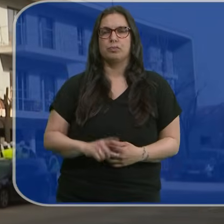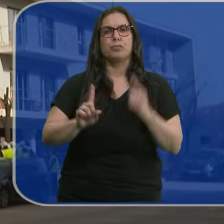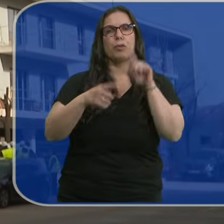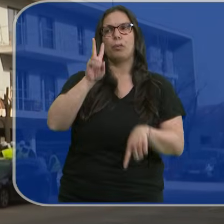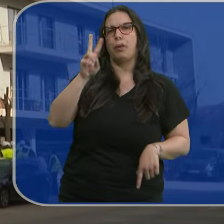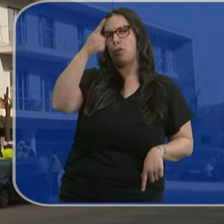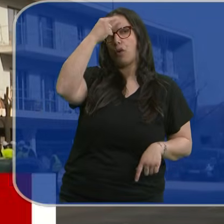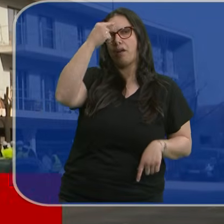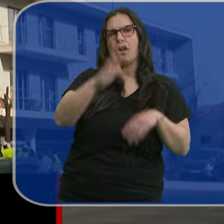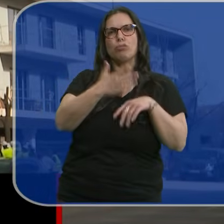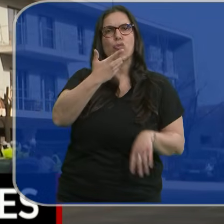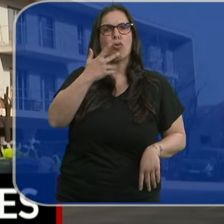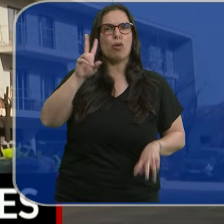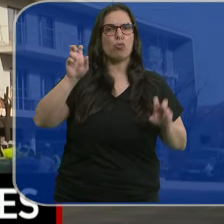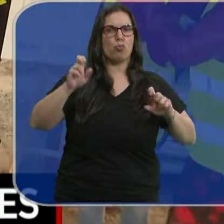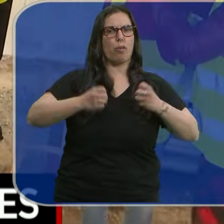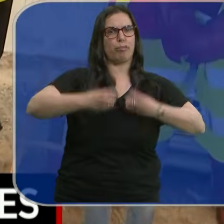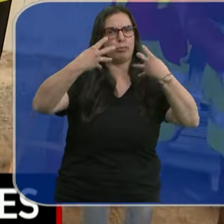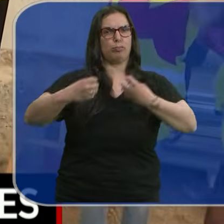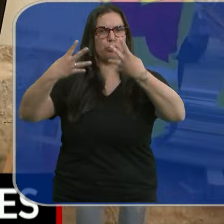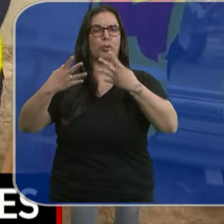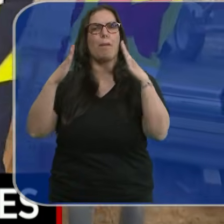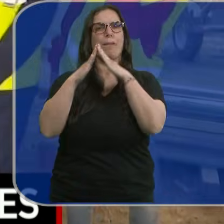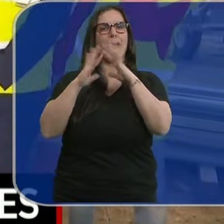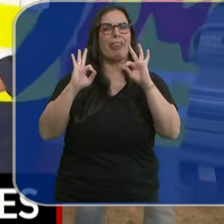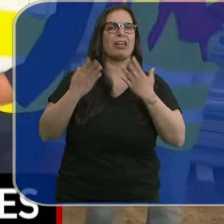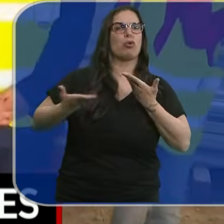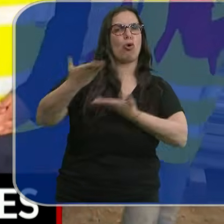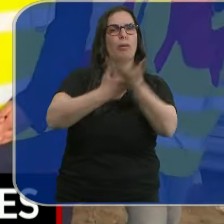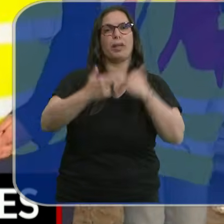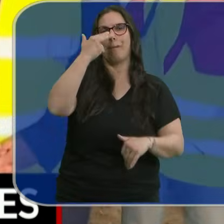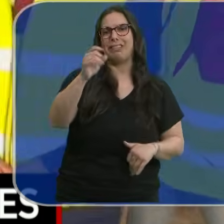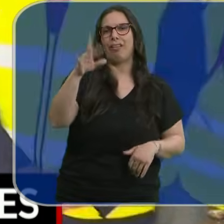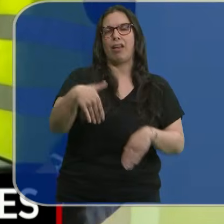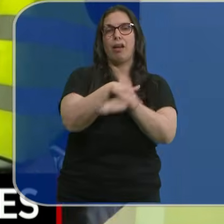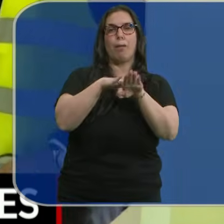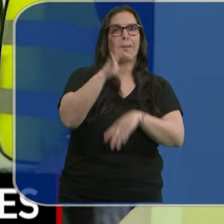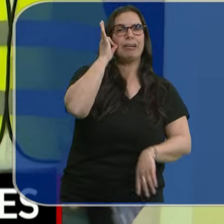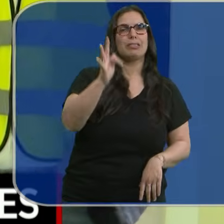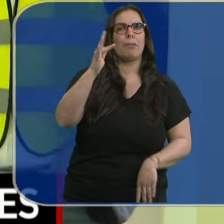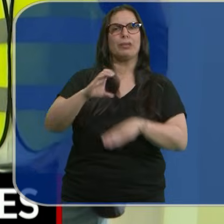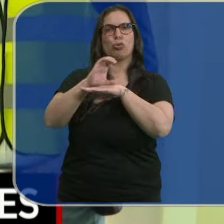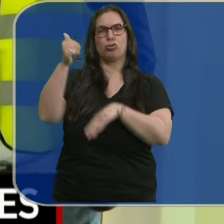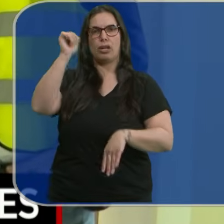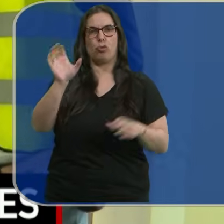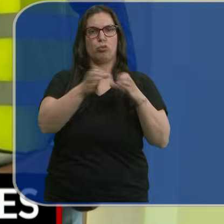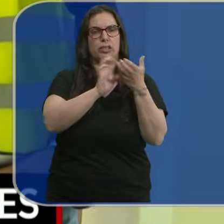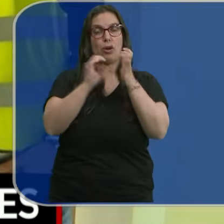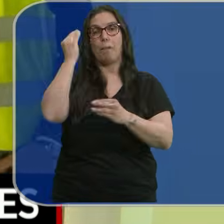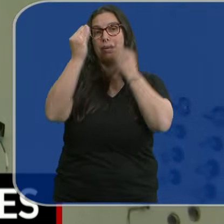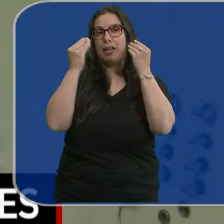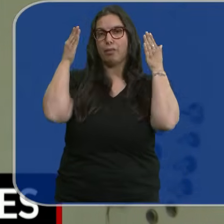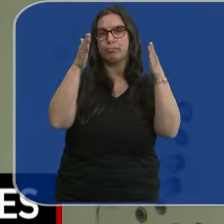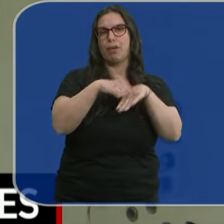Estaremos en Ávila para conocer la nueva promoción de viviendas colaborativas. Las han visitado la ministra y el consejero de la Junta. Están pensadas para los